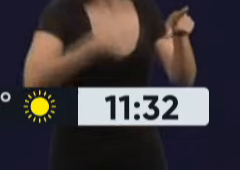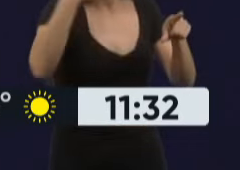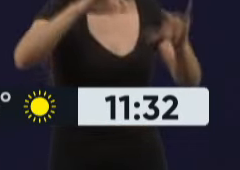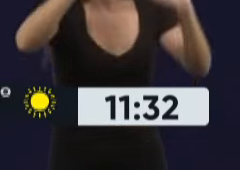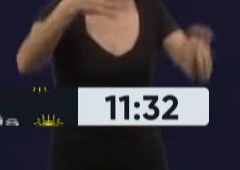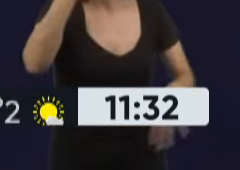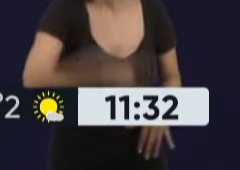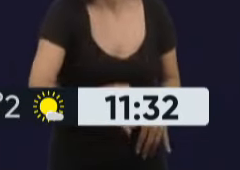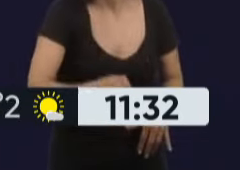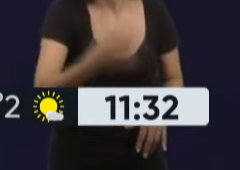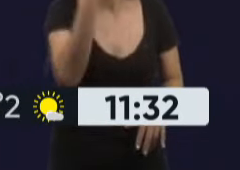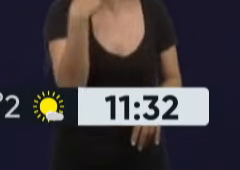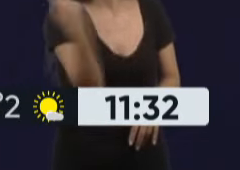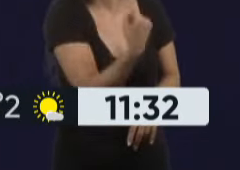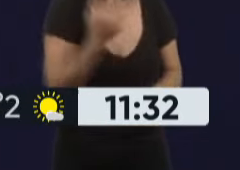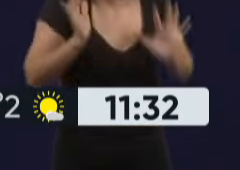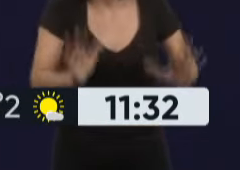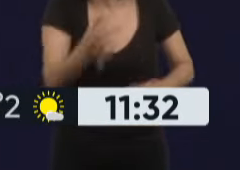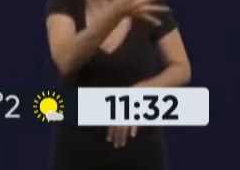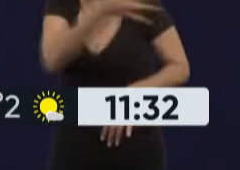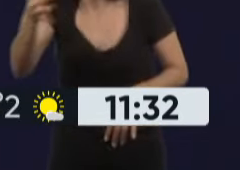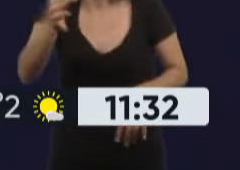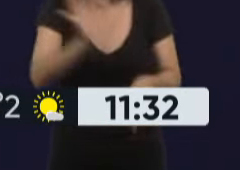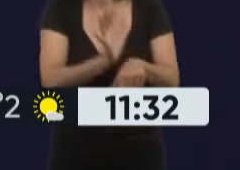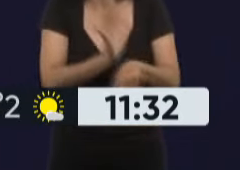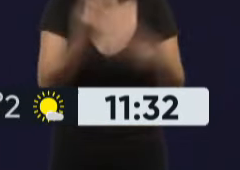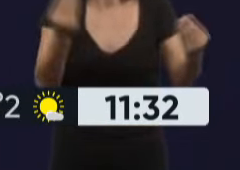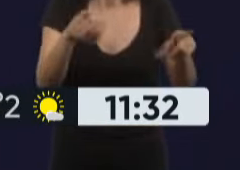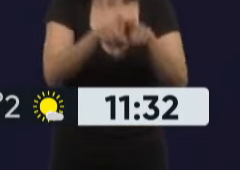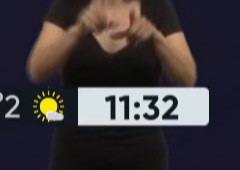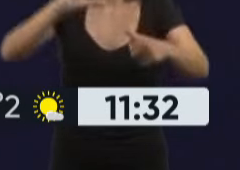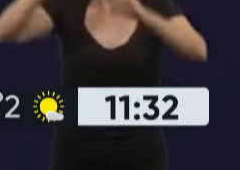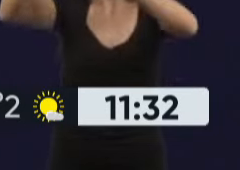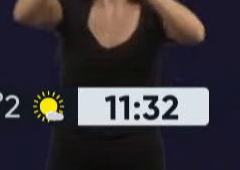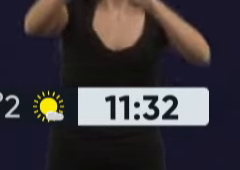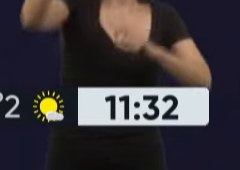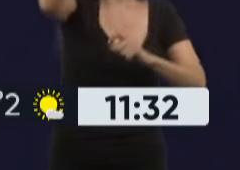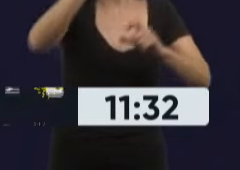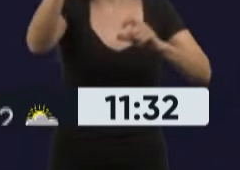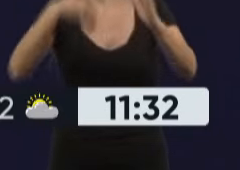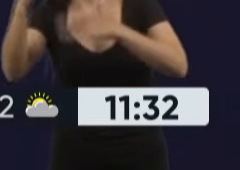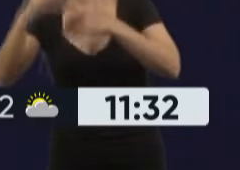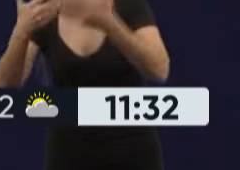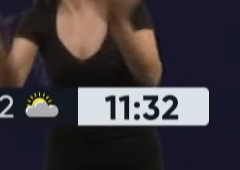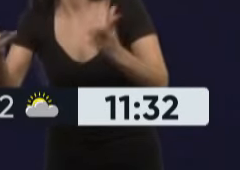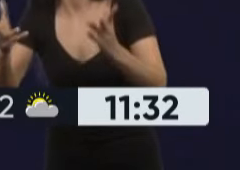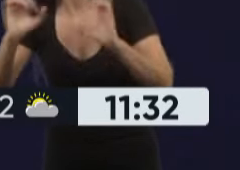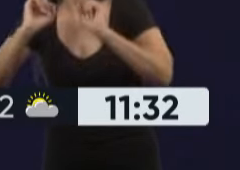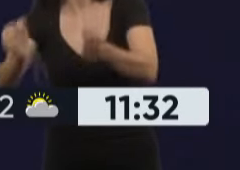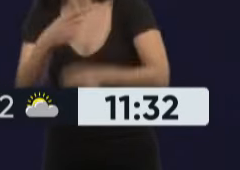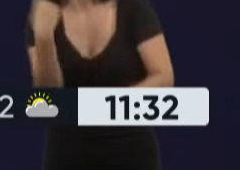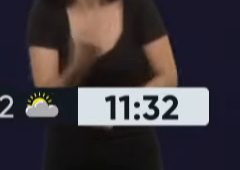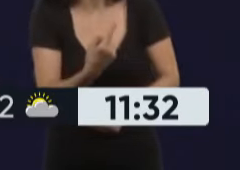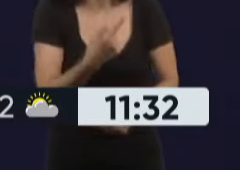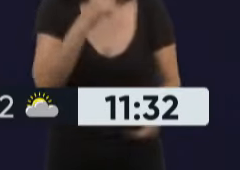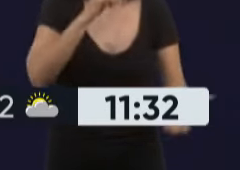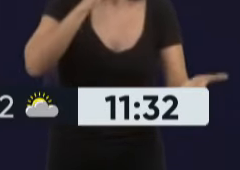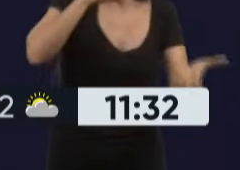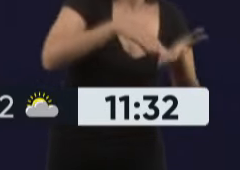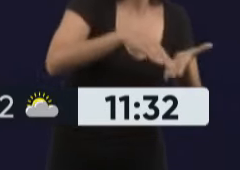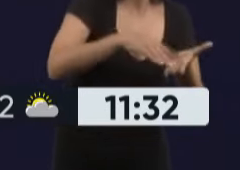desde los adelantos transitorios hasta eh No sé obra pública o cualquier otra cuestión que